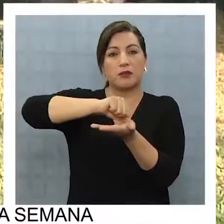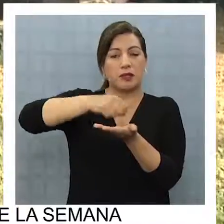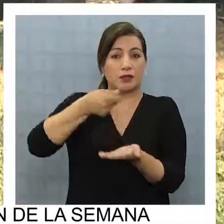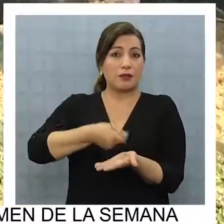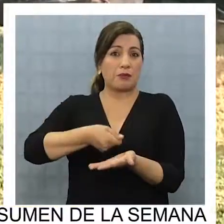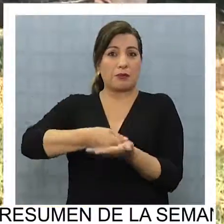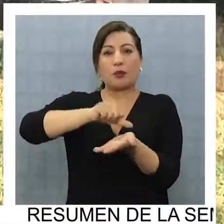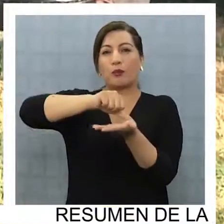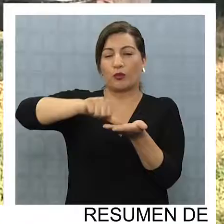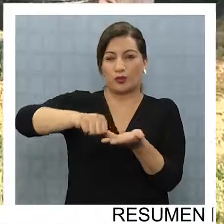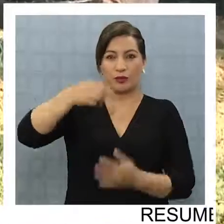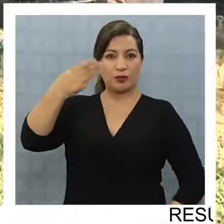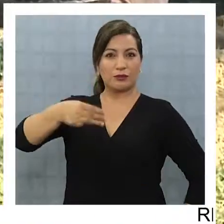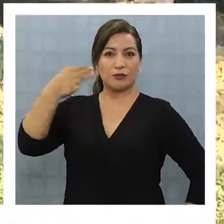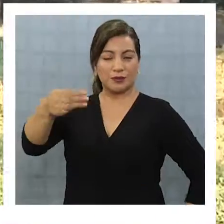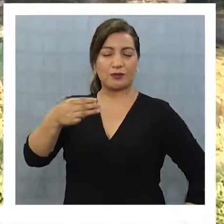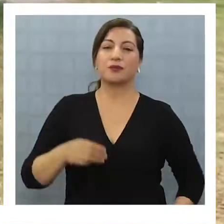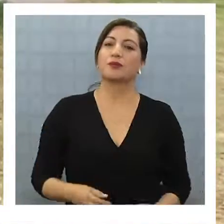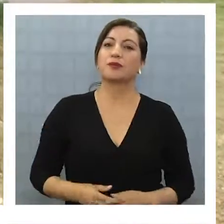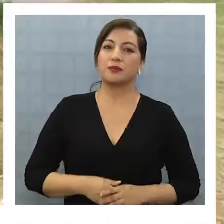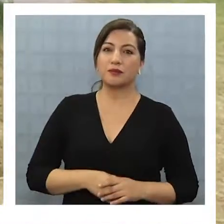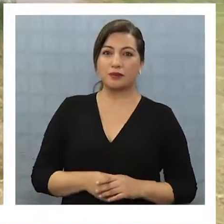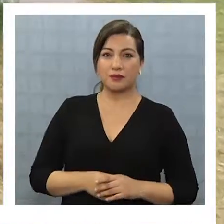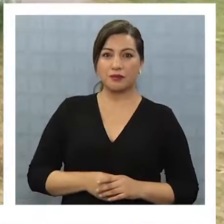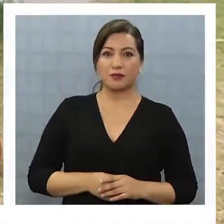¡Gracias!